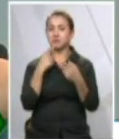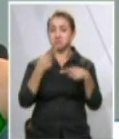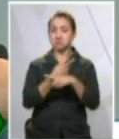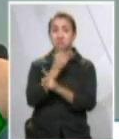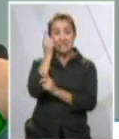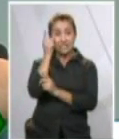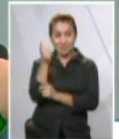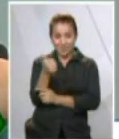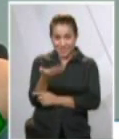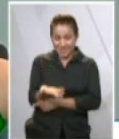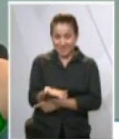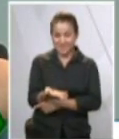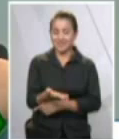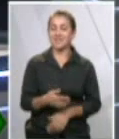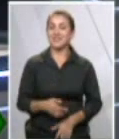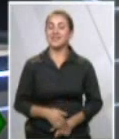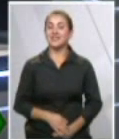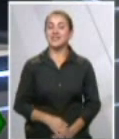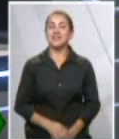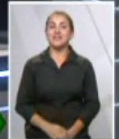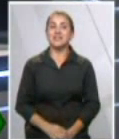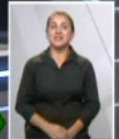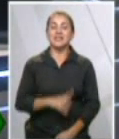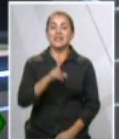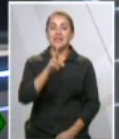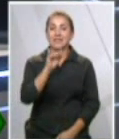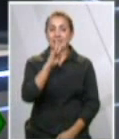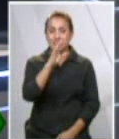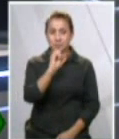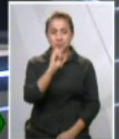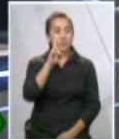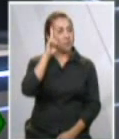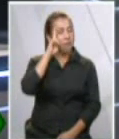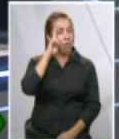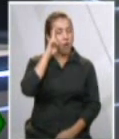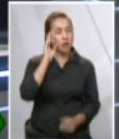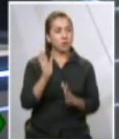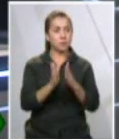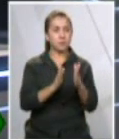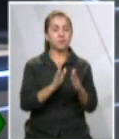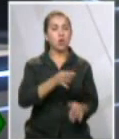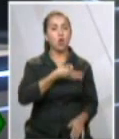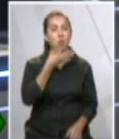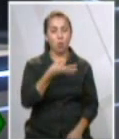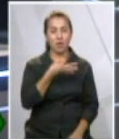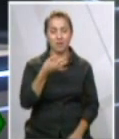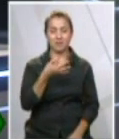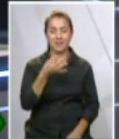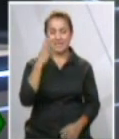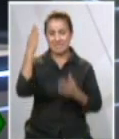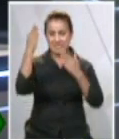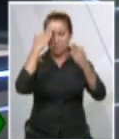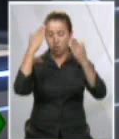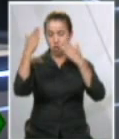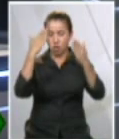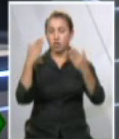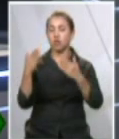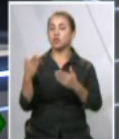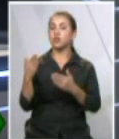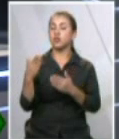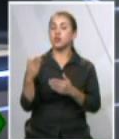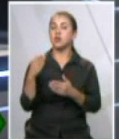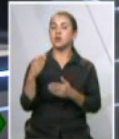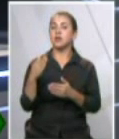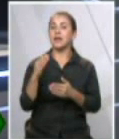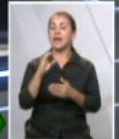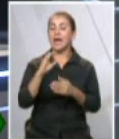honesta. Ricardo, sí, por favor. Eso me recuerda un caso de que relata este neuropsicólogo Oliver Sacks en su libro en